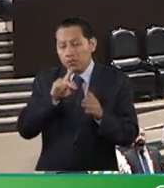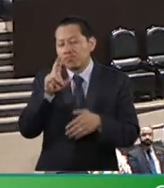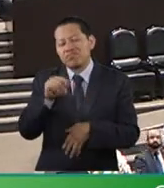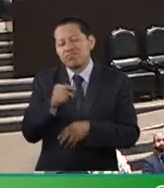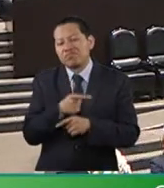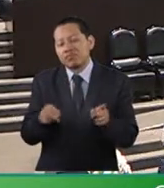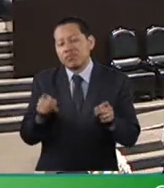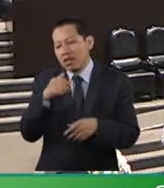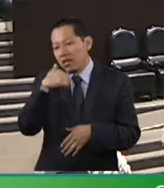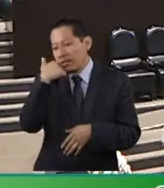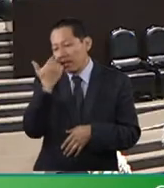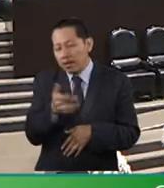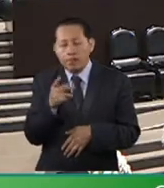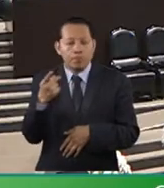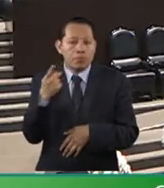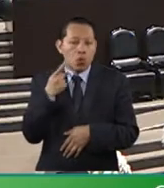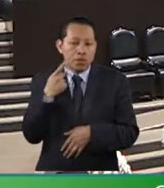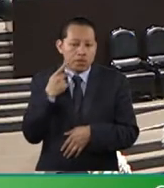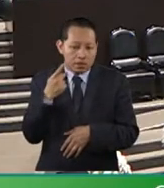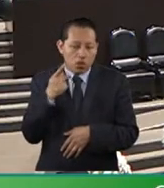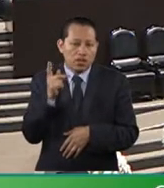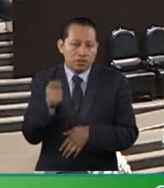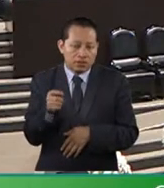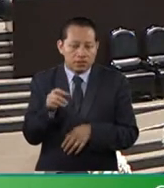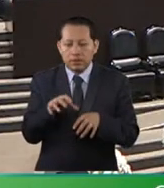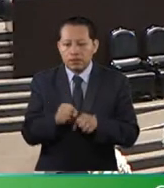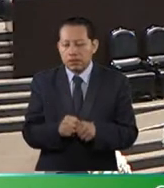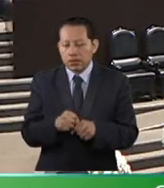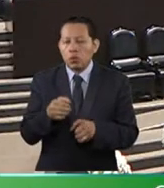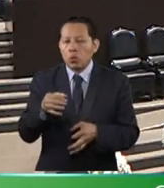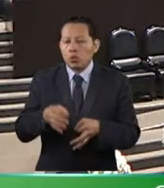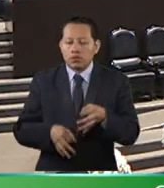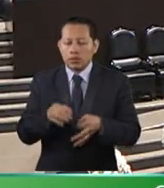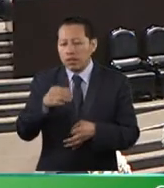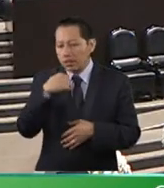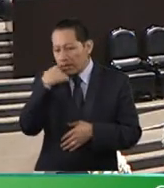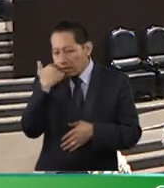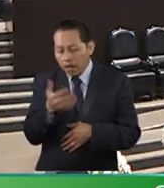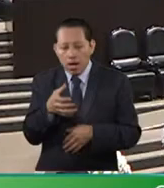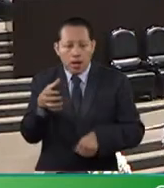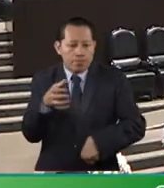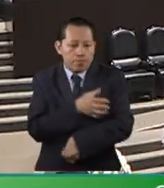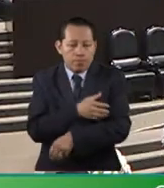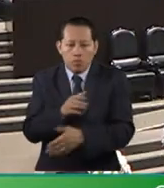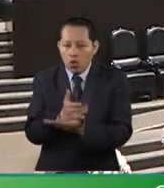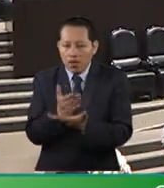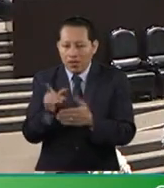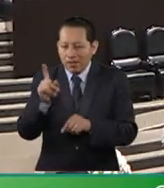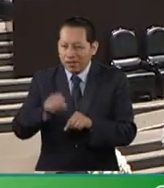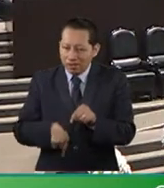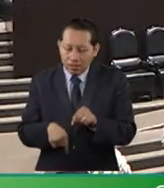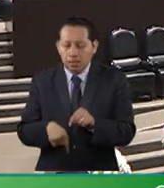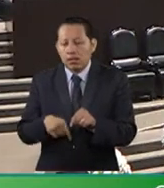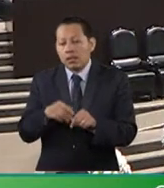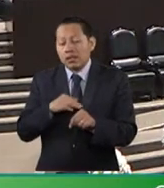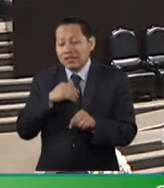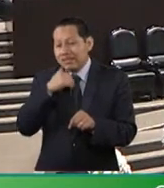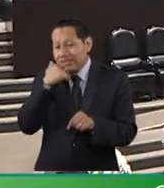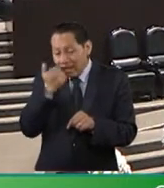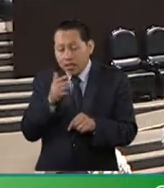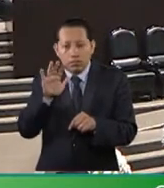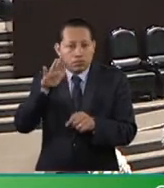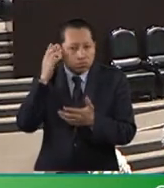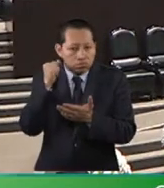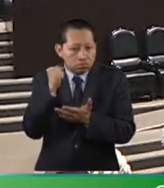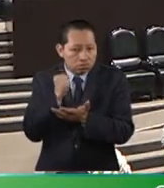sino capturar políticamente el Poder Judicial y acabar con la división de poderes. Aprobar al vapor y